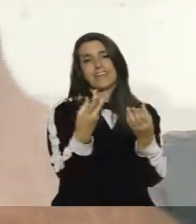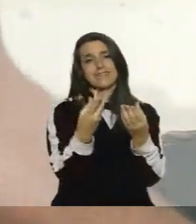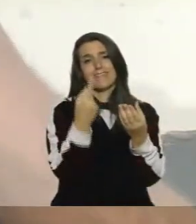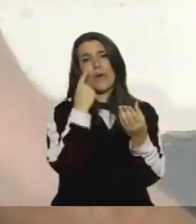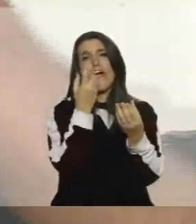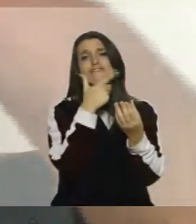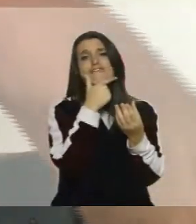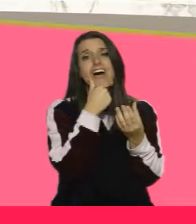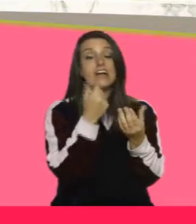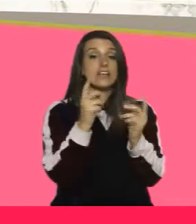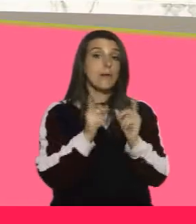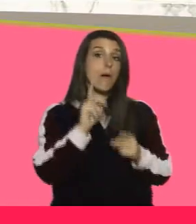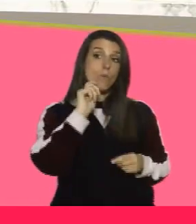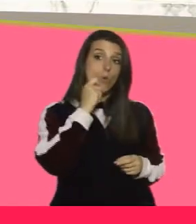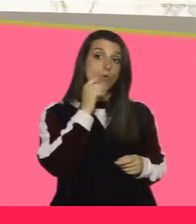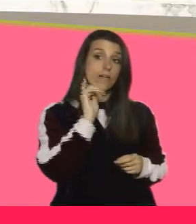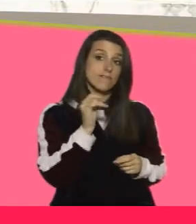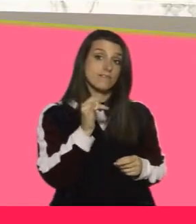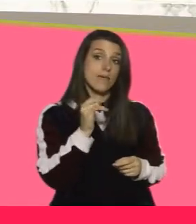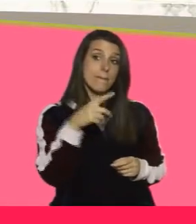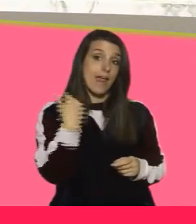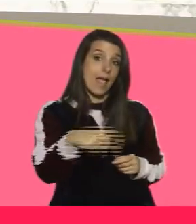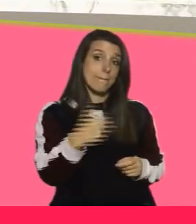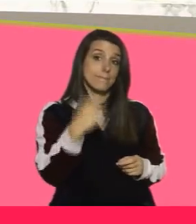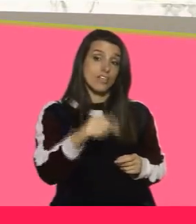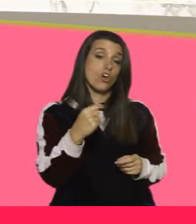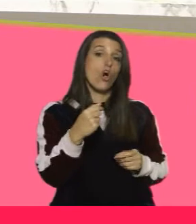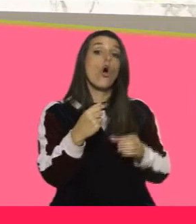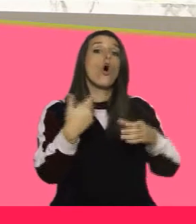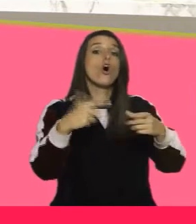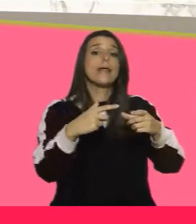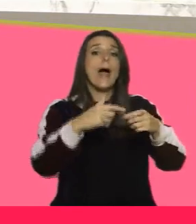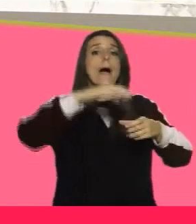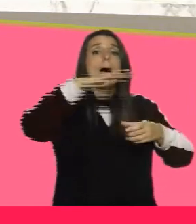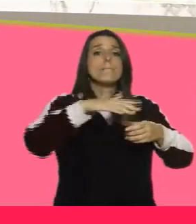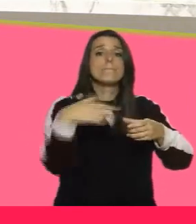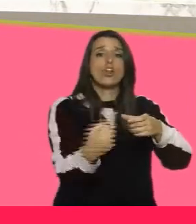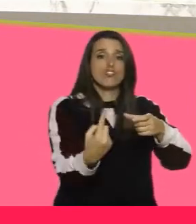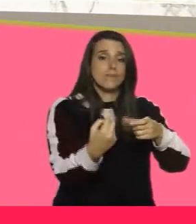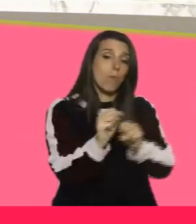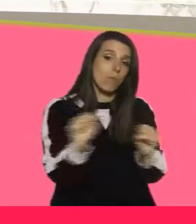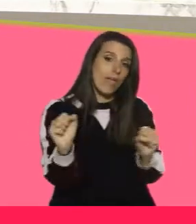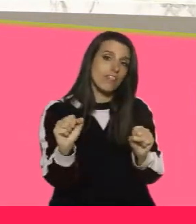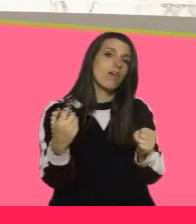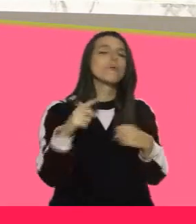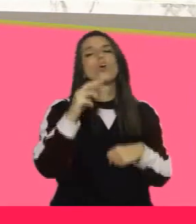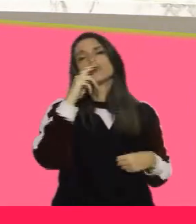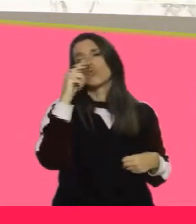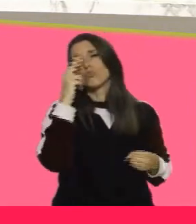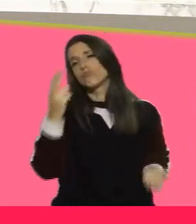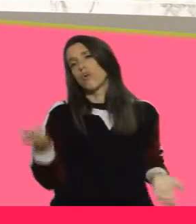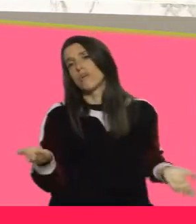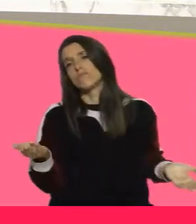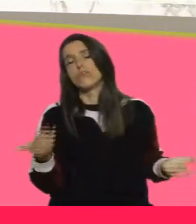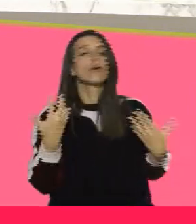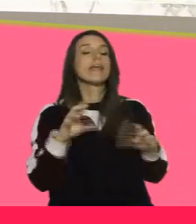deshace. Igual está buenísimo, y si no, también no más rápido la procesadora. Está, pero claro, yo no lo hago en ensuciar, ¿no? En rayar, es lo que tiene, claro. Depende de lo que